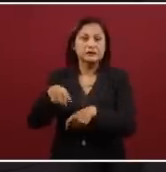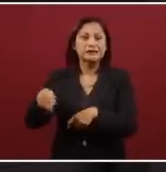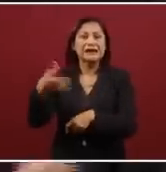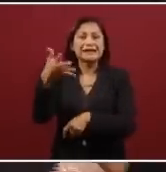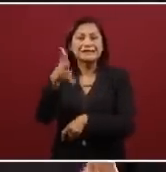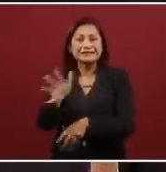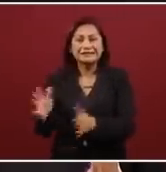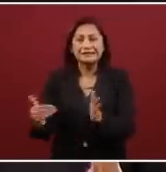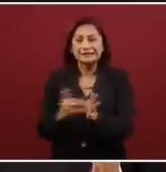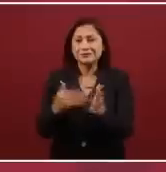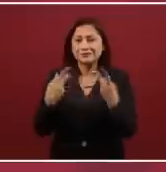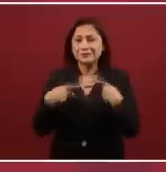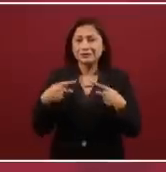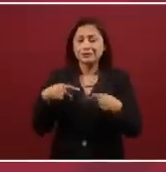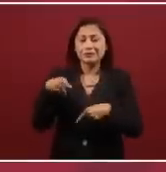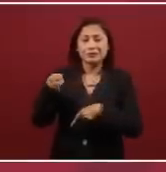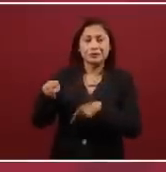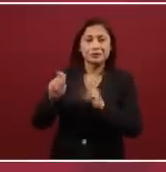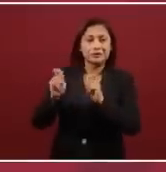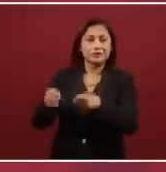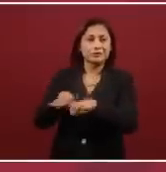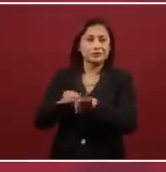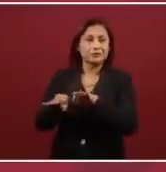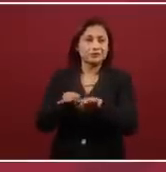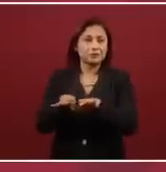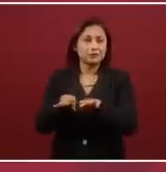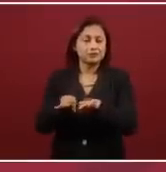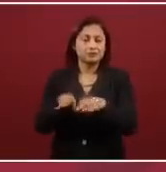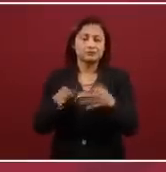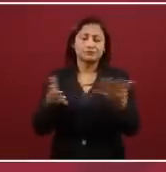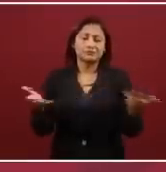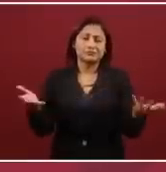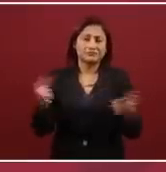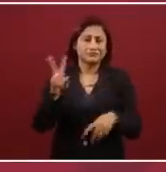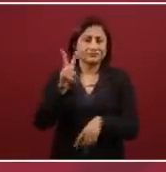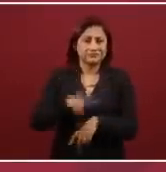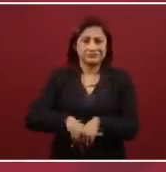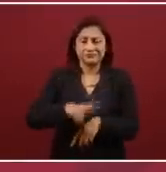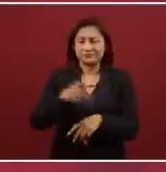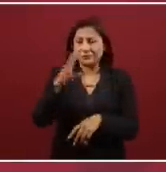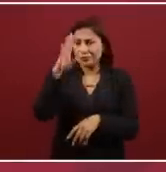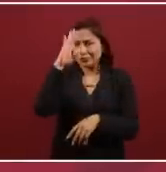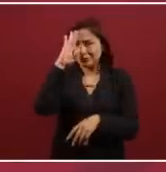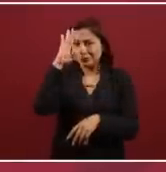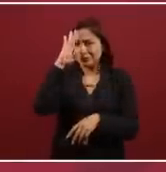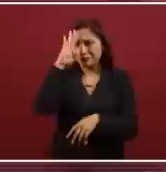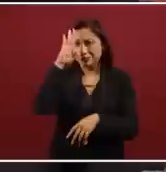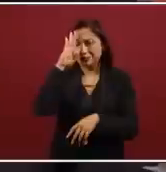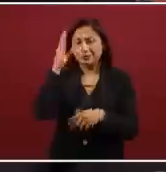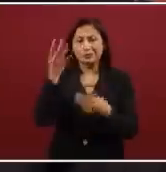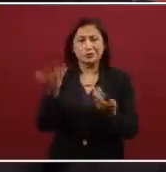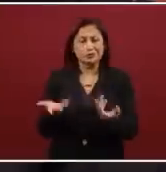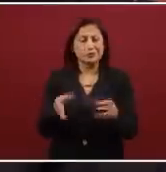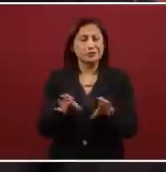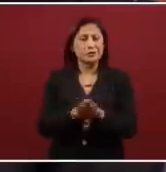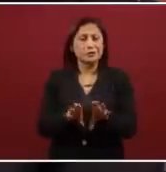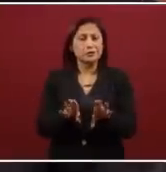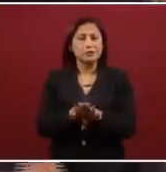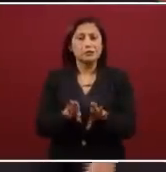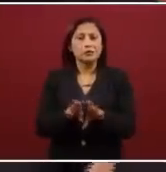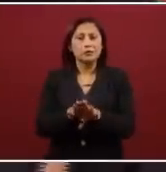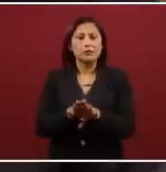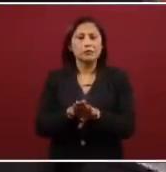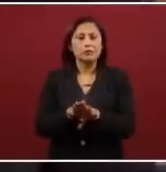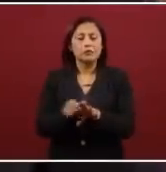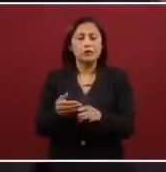Entonces, fue un desastre de la manera como se